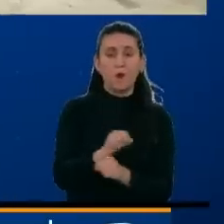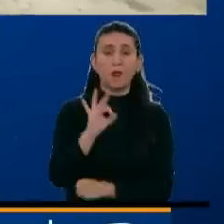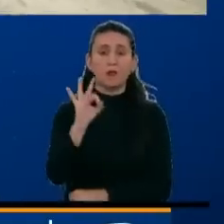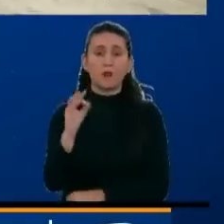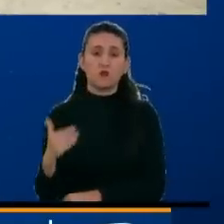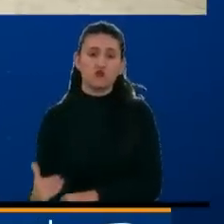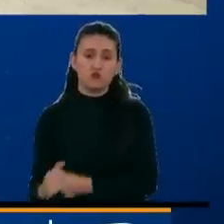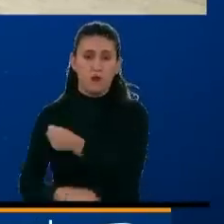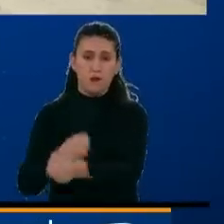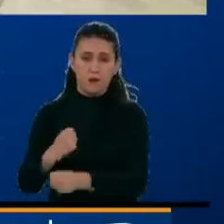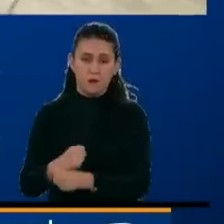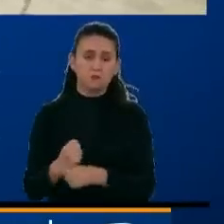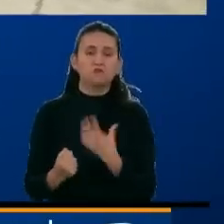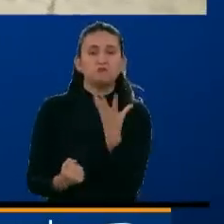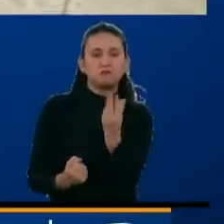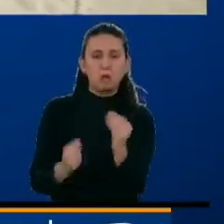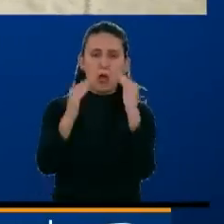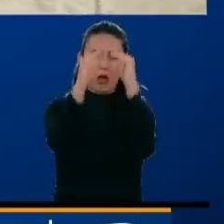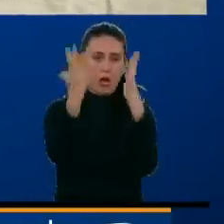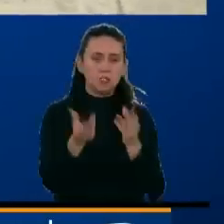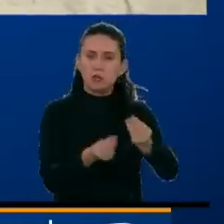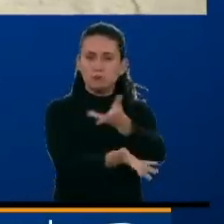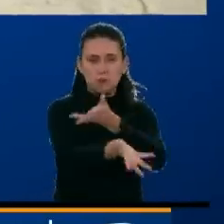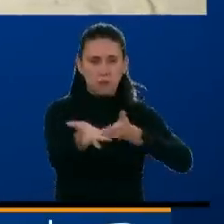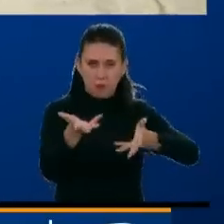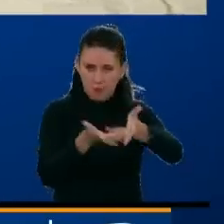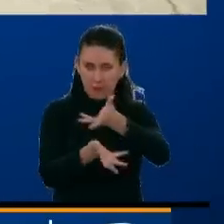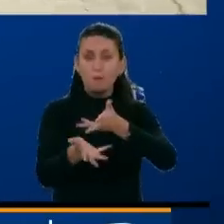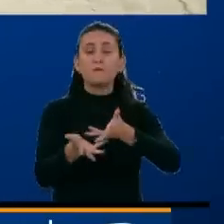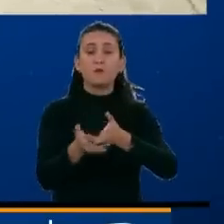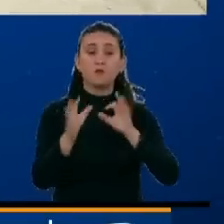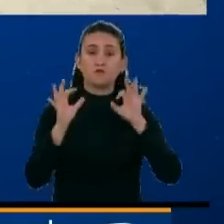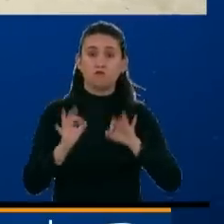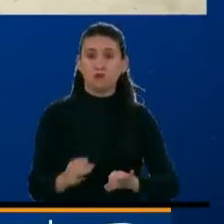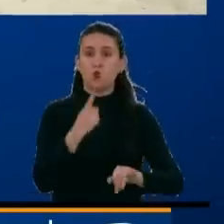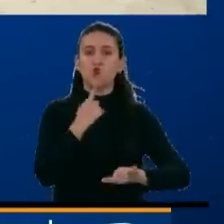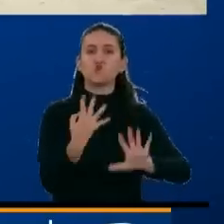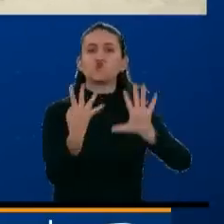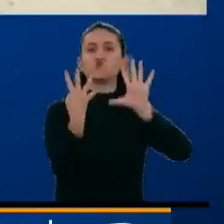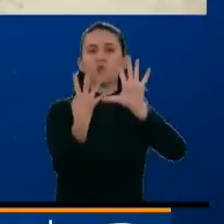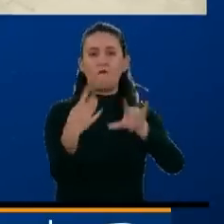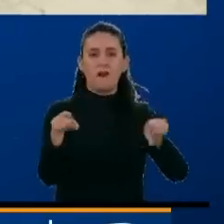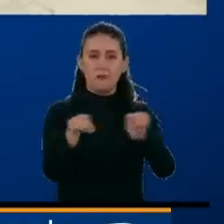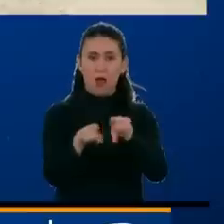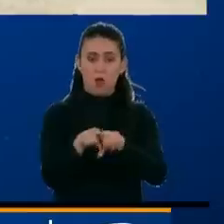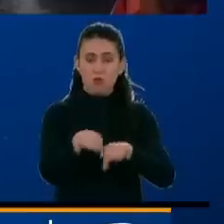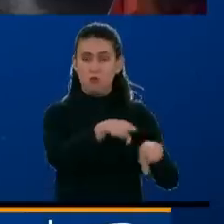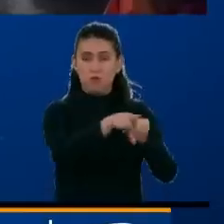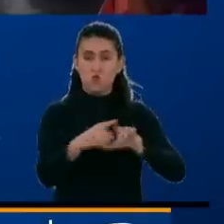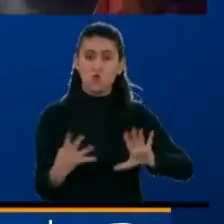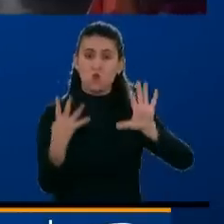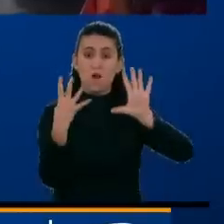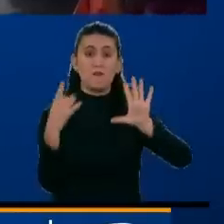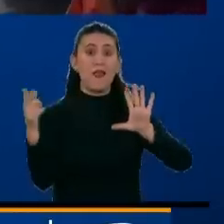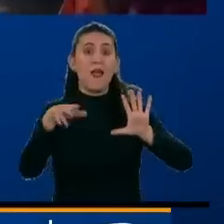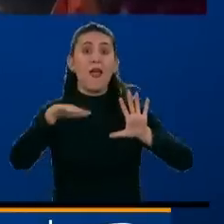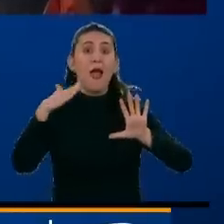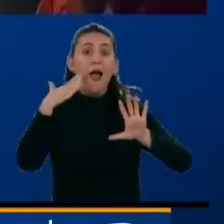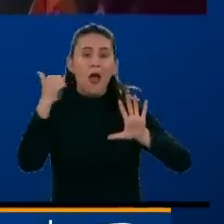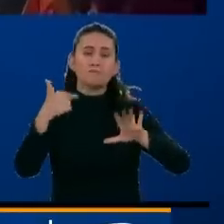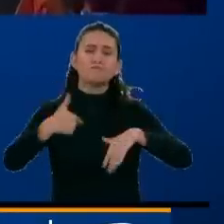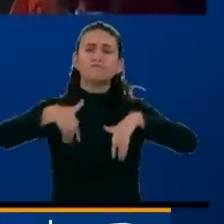de edad según los familiares ellos son nueve hermanos y Julieth se caracterizaba por ser la persona más